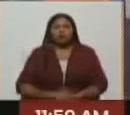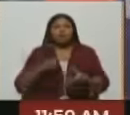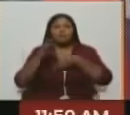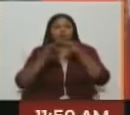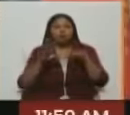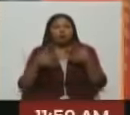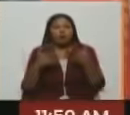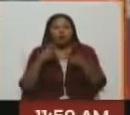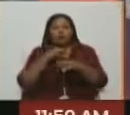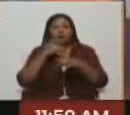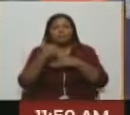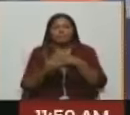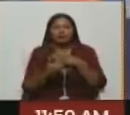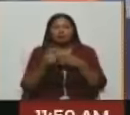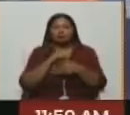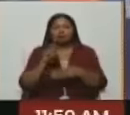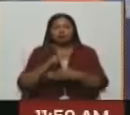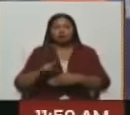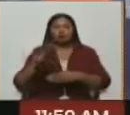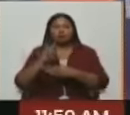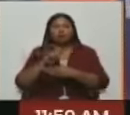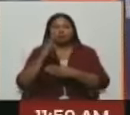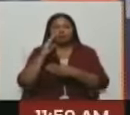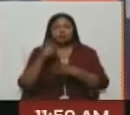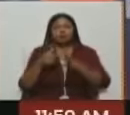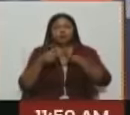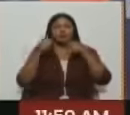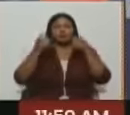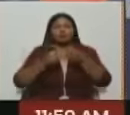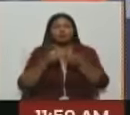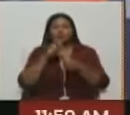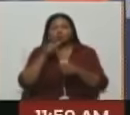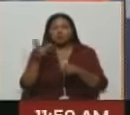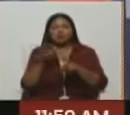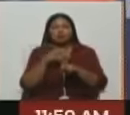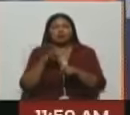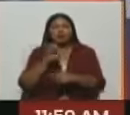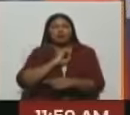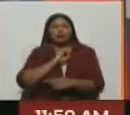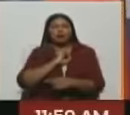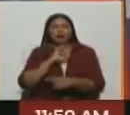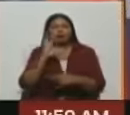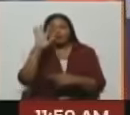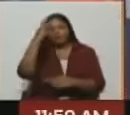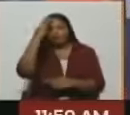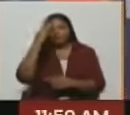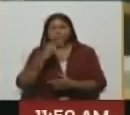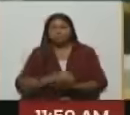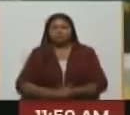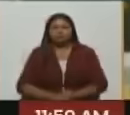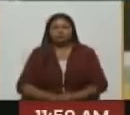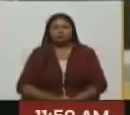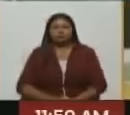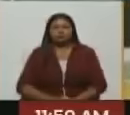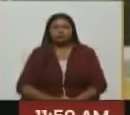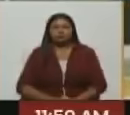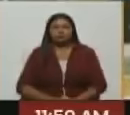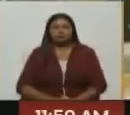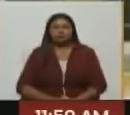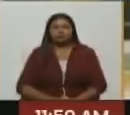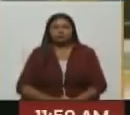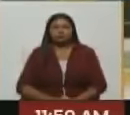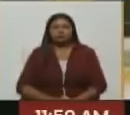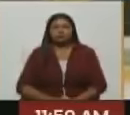era utilizar manifestaciones violentas durante enero y febrero para